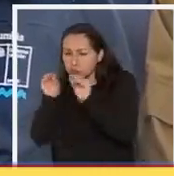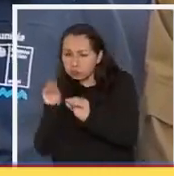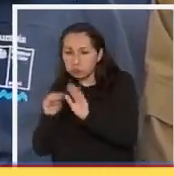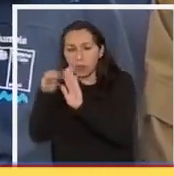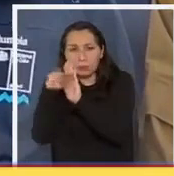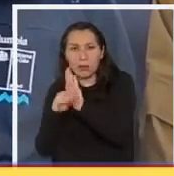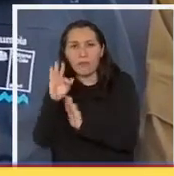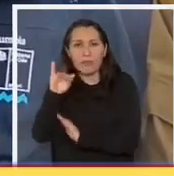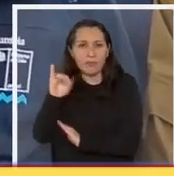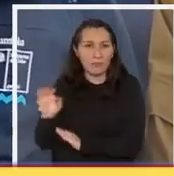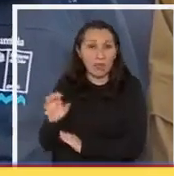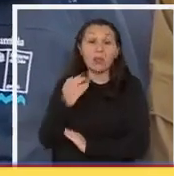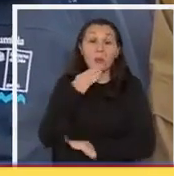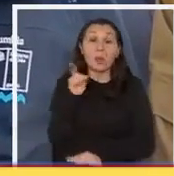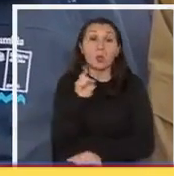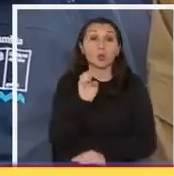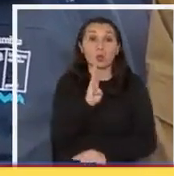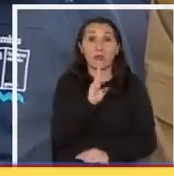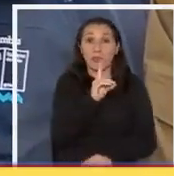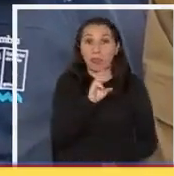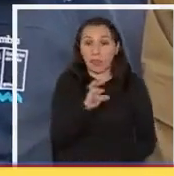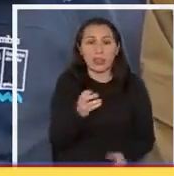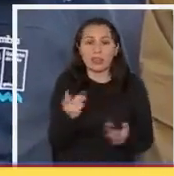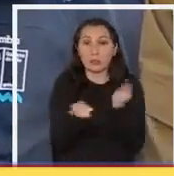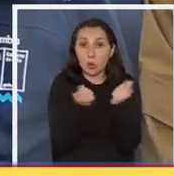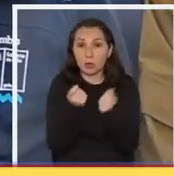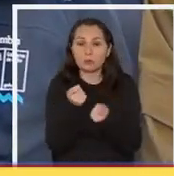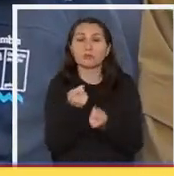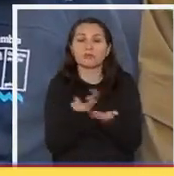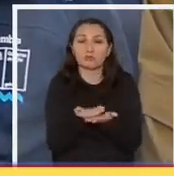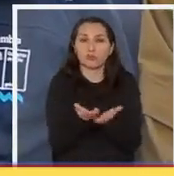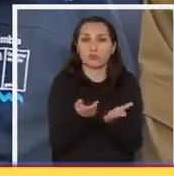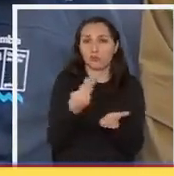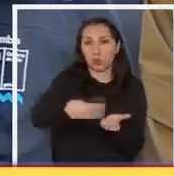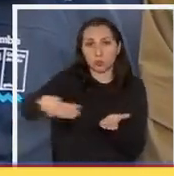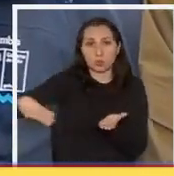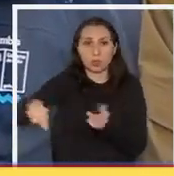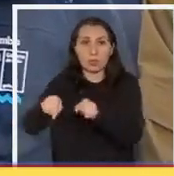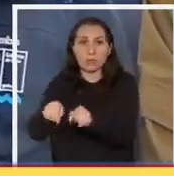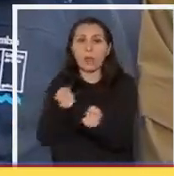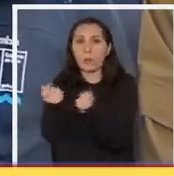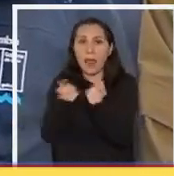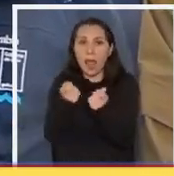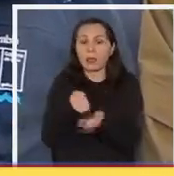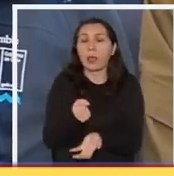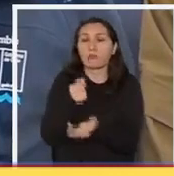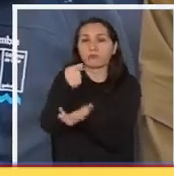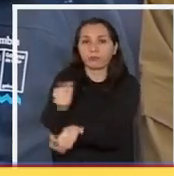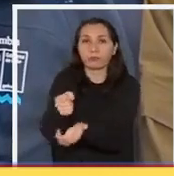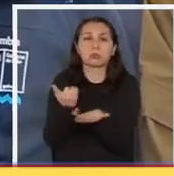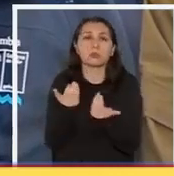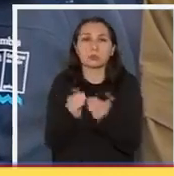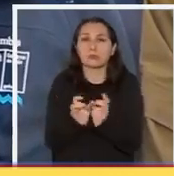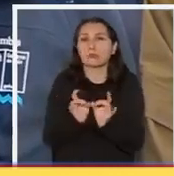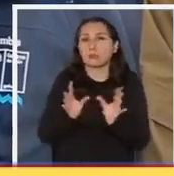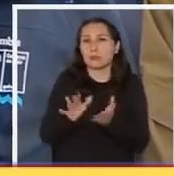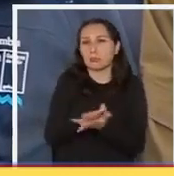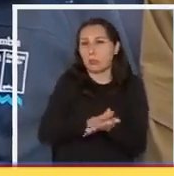cómo además la SUBDERE, y esto es importante a propósito de los recursos, ha puesto a disposición de los municipios los recursos que se requieran para, por